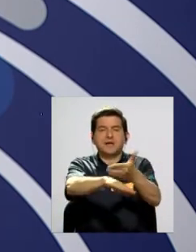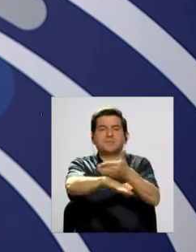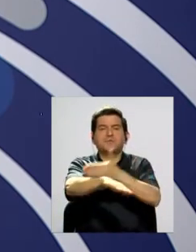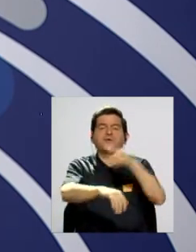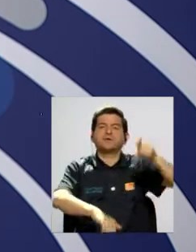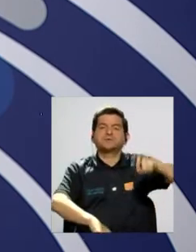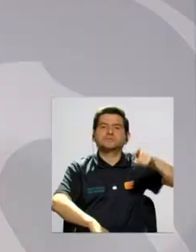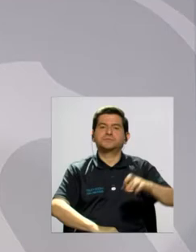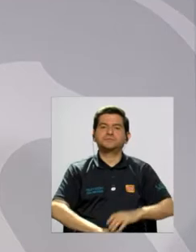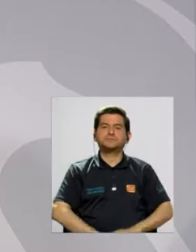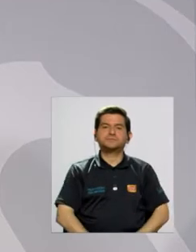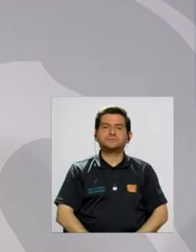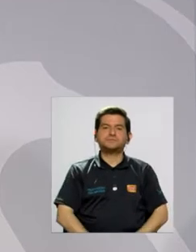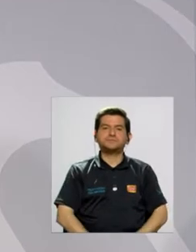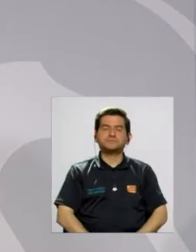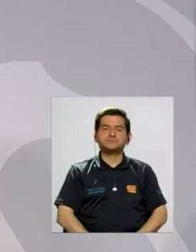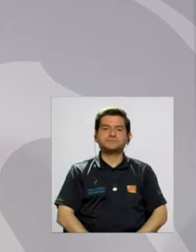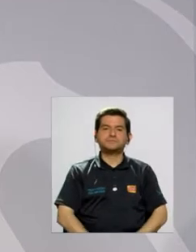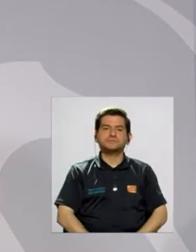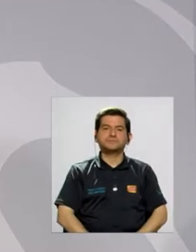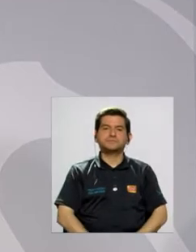línea. Pues, ahí hay una...